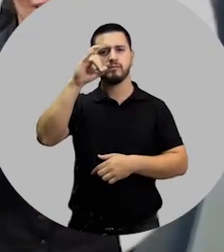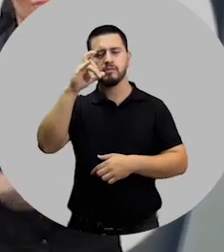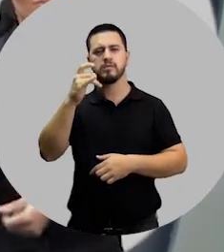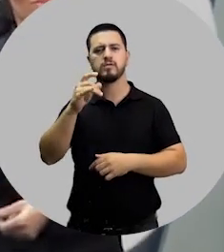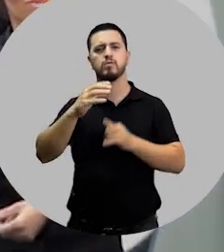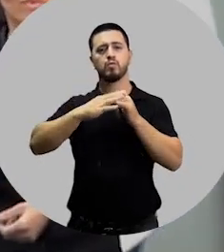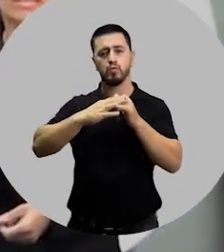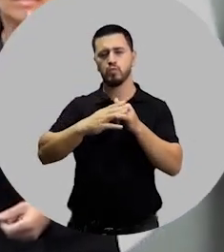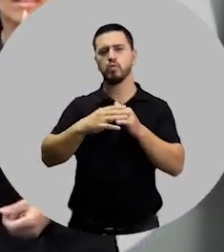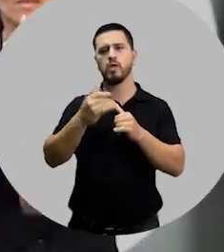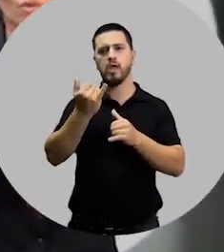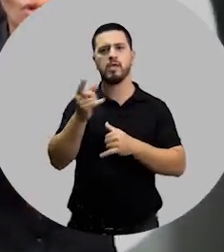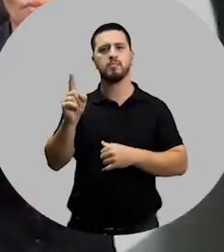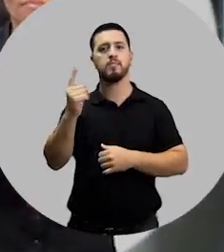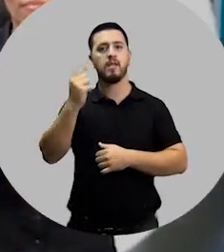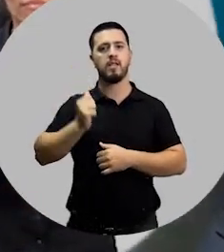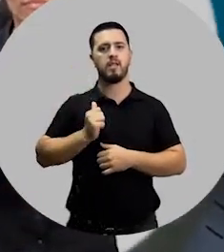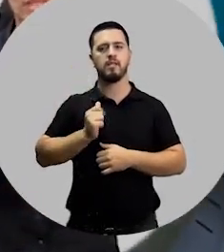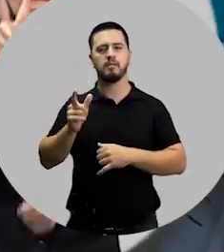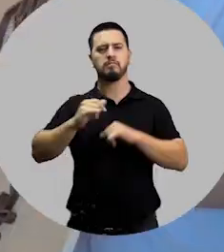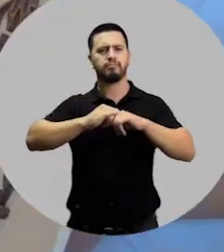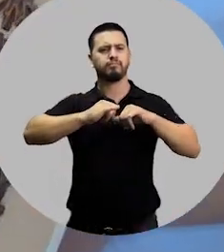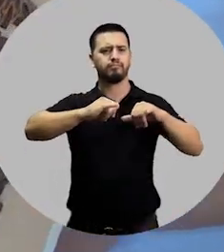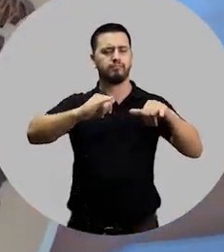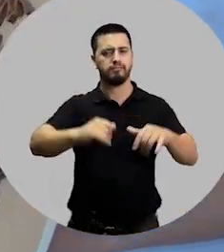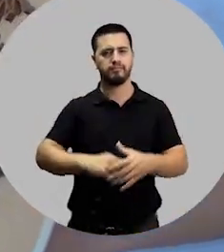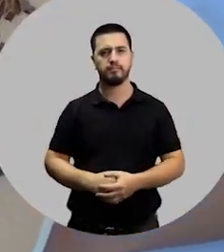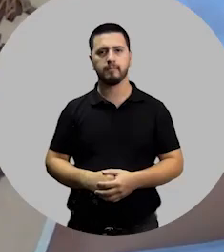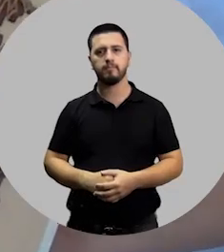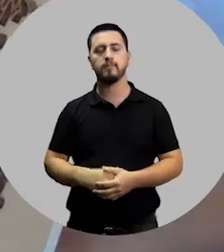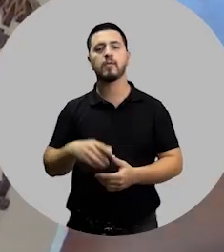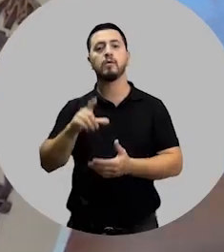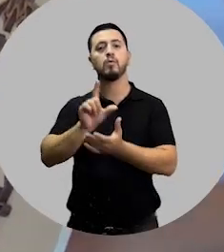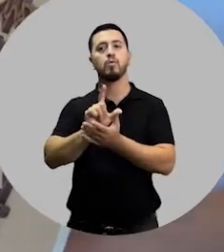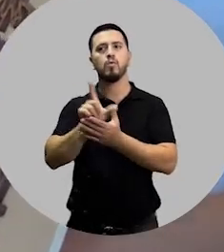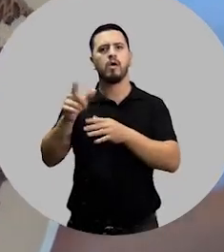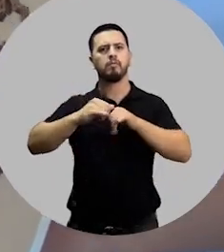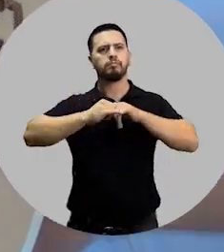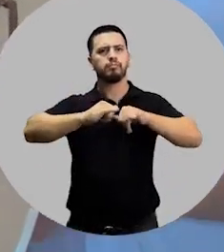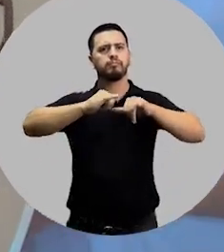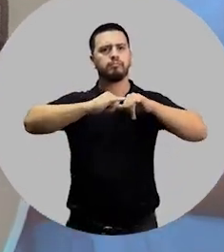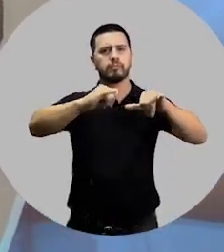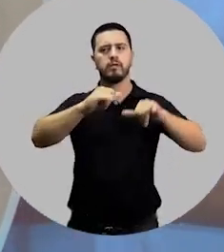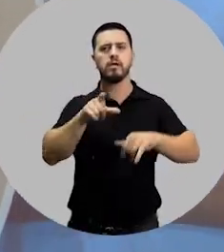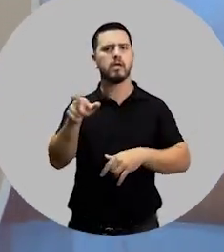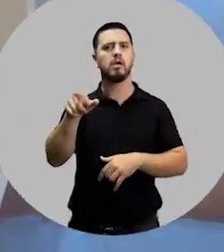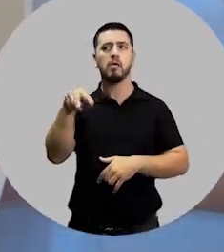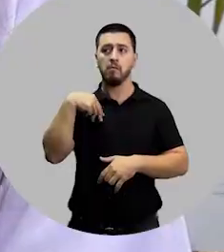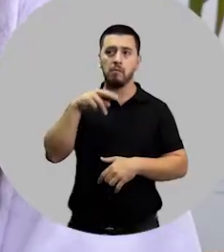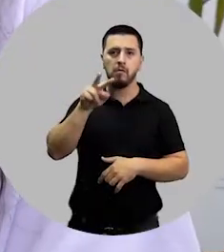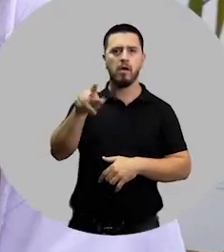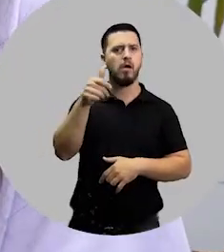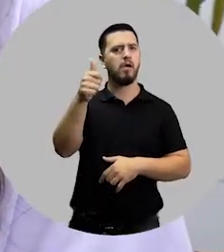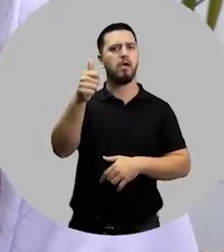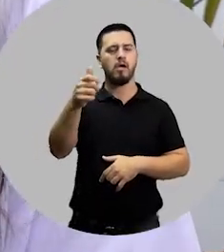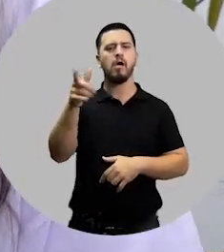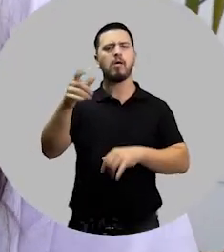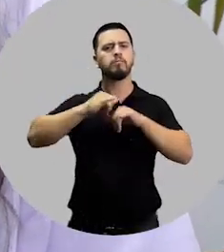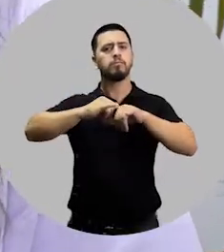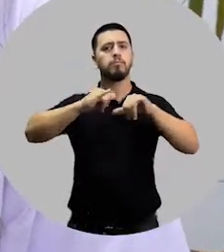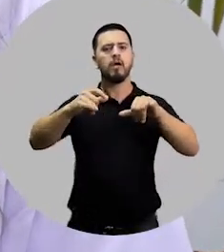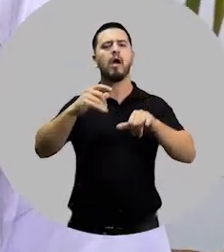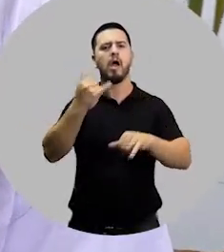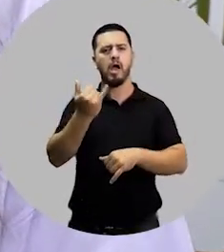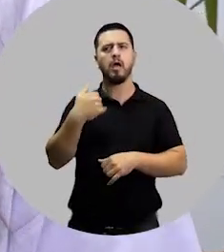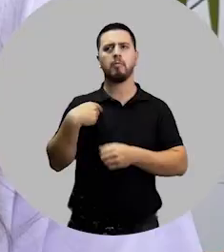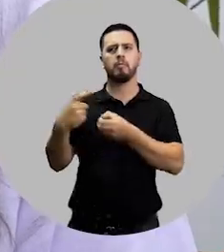y canal de YouTube de la Primera Dama. El espacio de publicidad que nos dan, la verdad que es muy bueno. Más gente empezó a